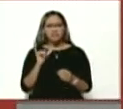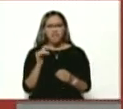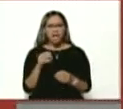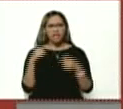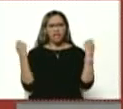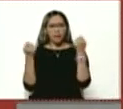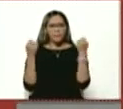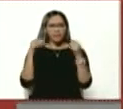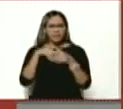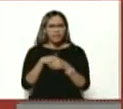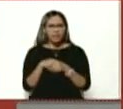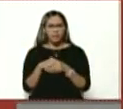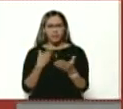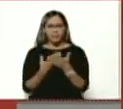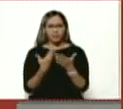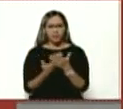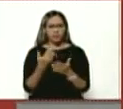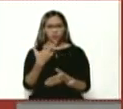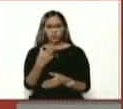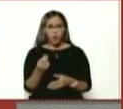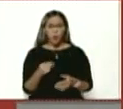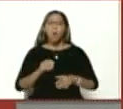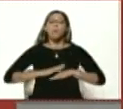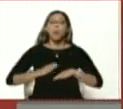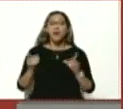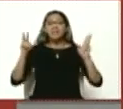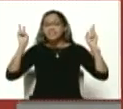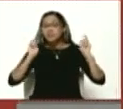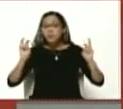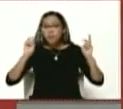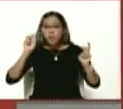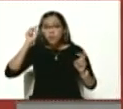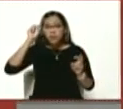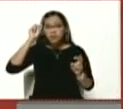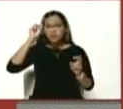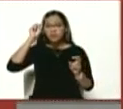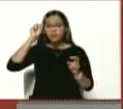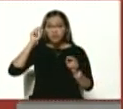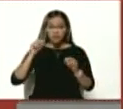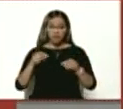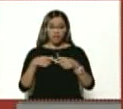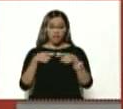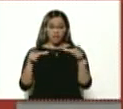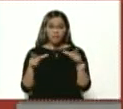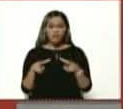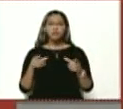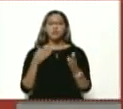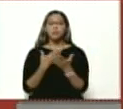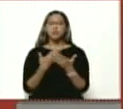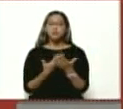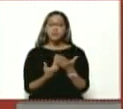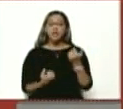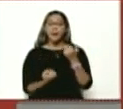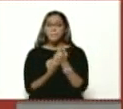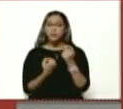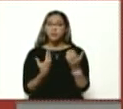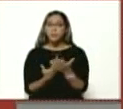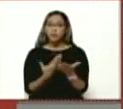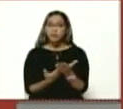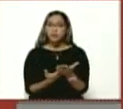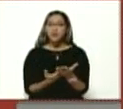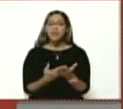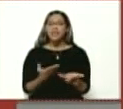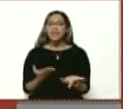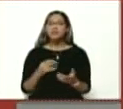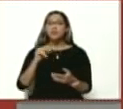Para la fase de postulación, no. Porque se supone que la fase de postulación y de apoyo a postulación es una fase de la